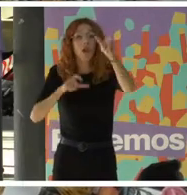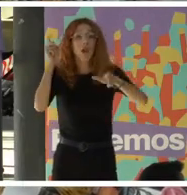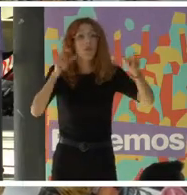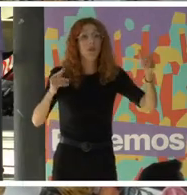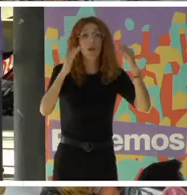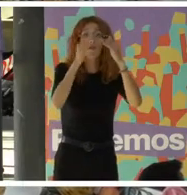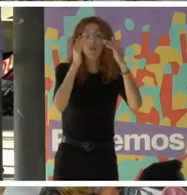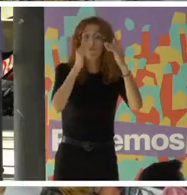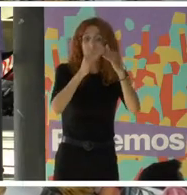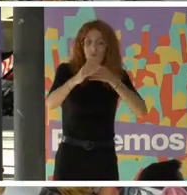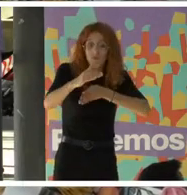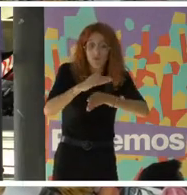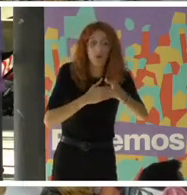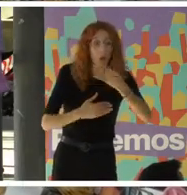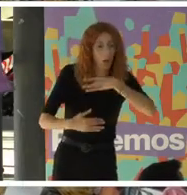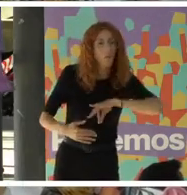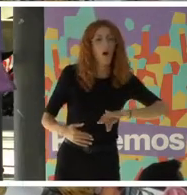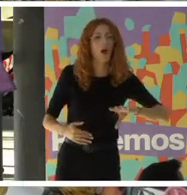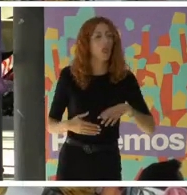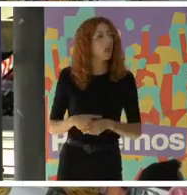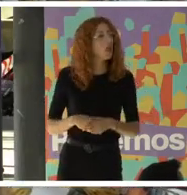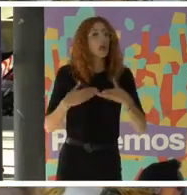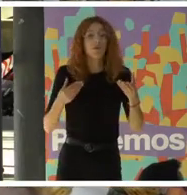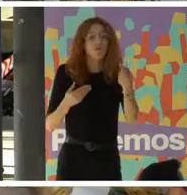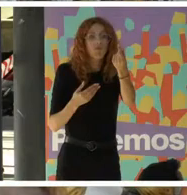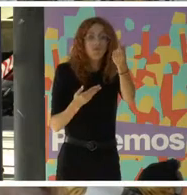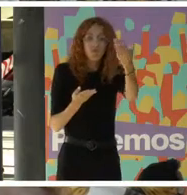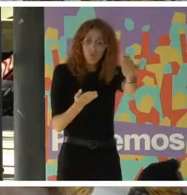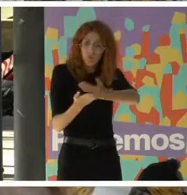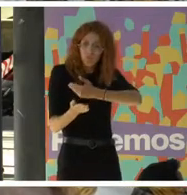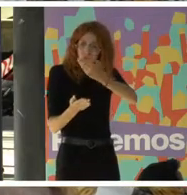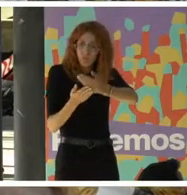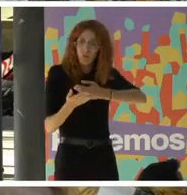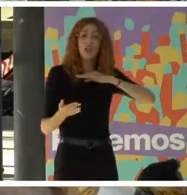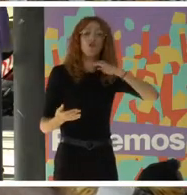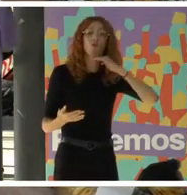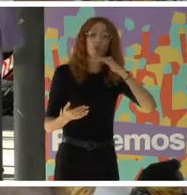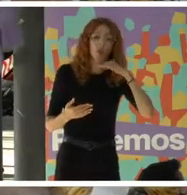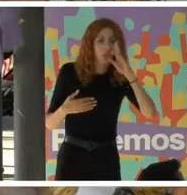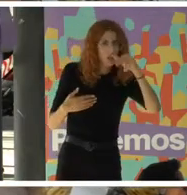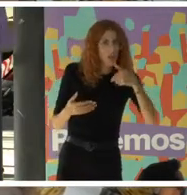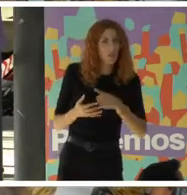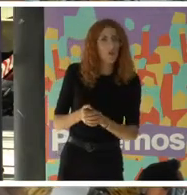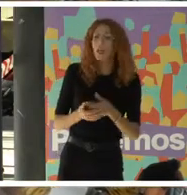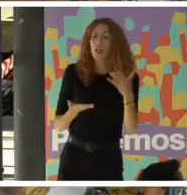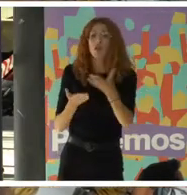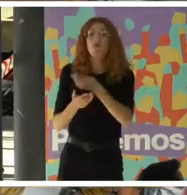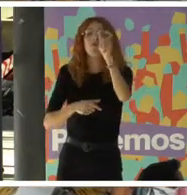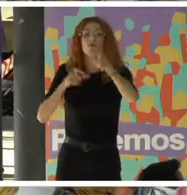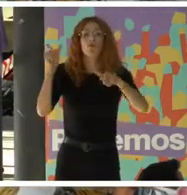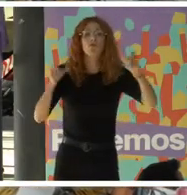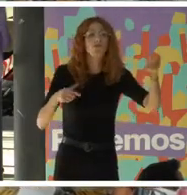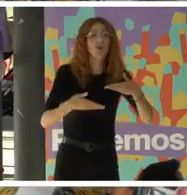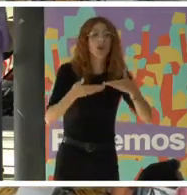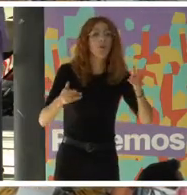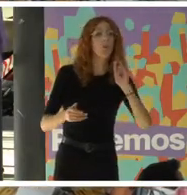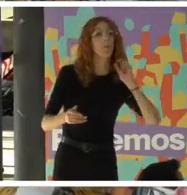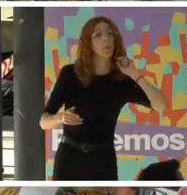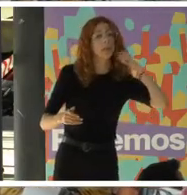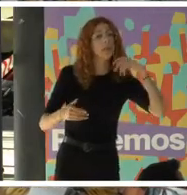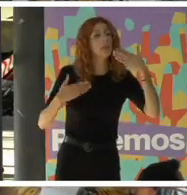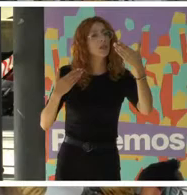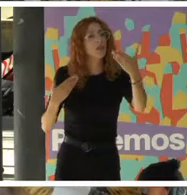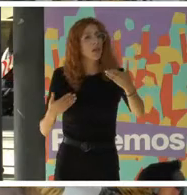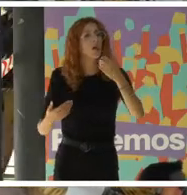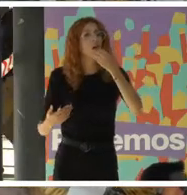digna, que todo el mundo tiene acceso a unos ingresos suficientes, que todo el mundo tiene acceso a una buena pensión, que